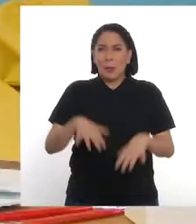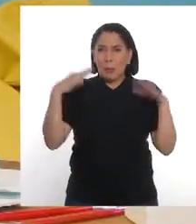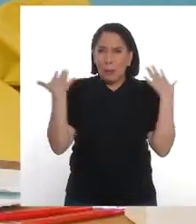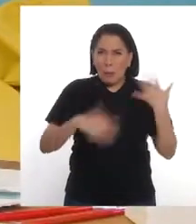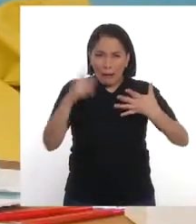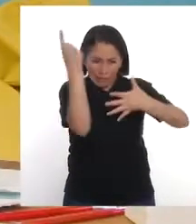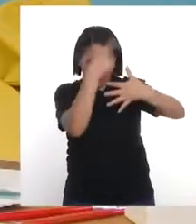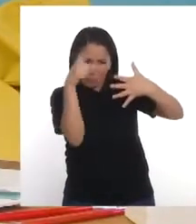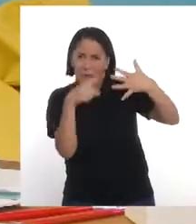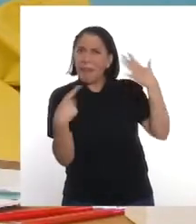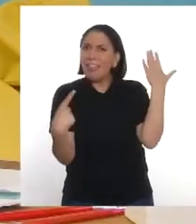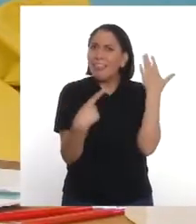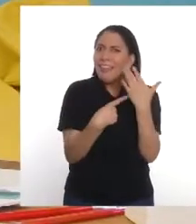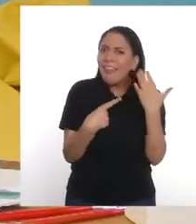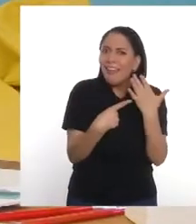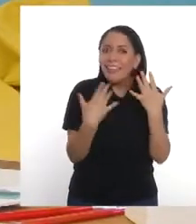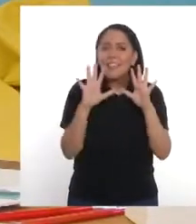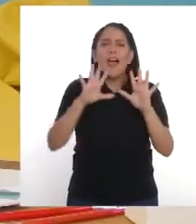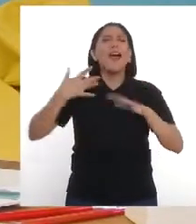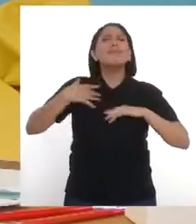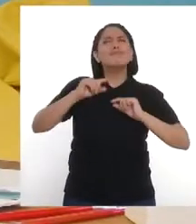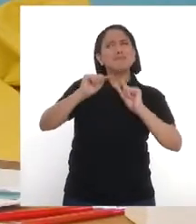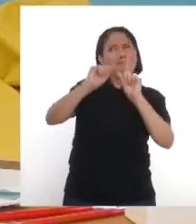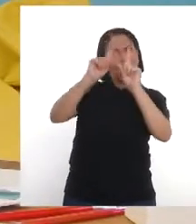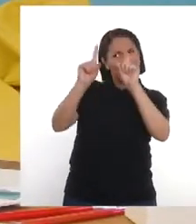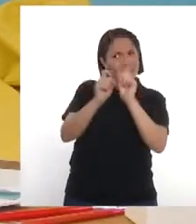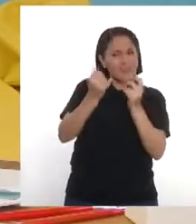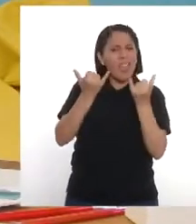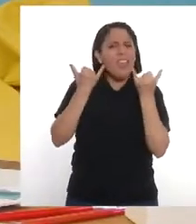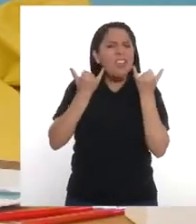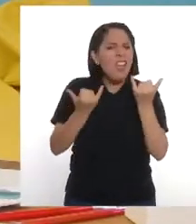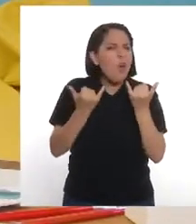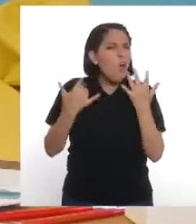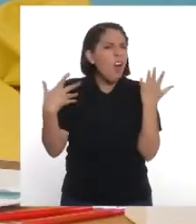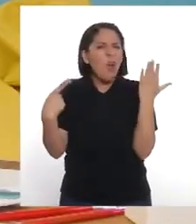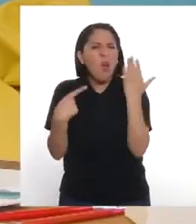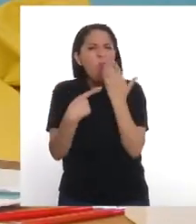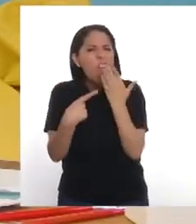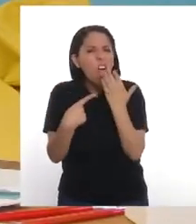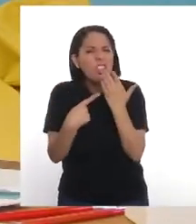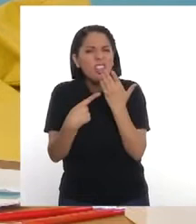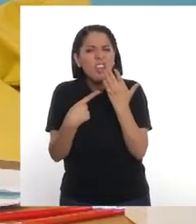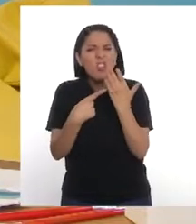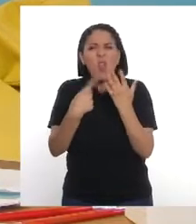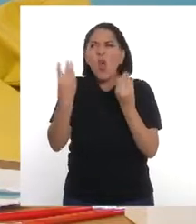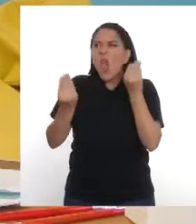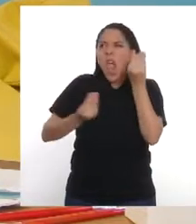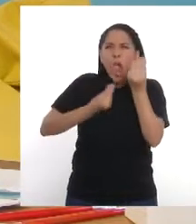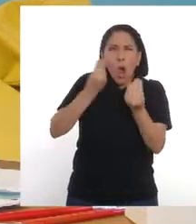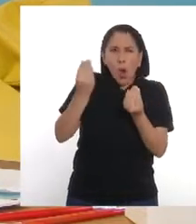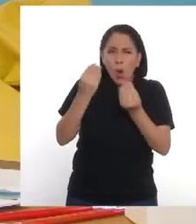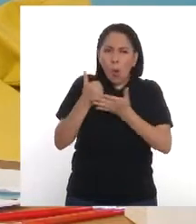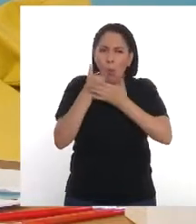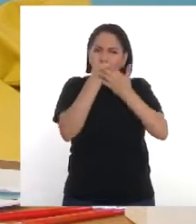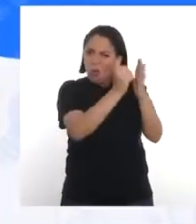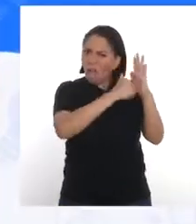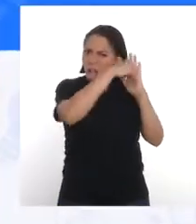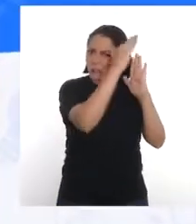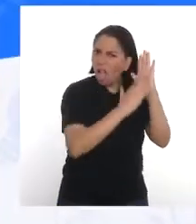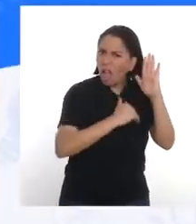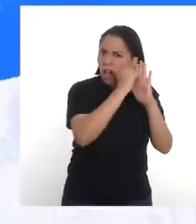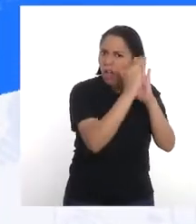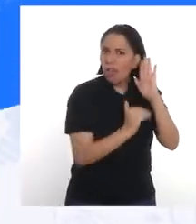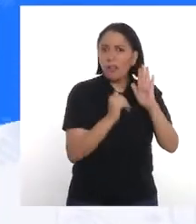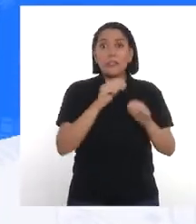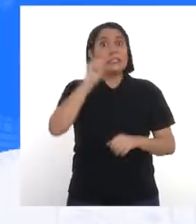¿Cuántas técnicas hemos aprendido? Tengo una pregunta. ¿Y ahora con la tecnología hay una forma de utilizarla para pintar? ¡Claro